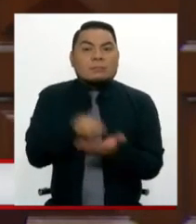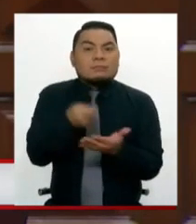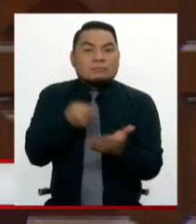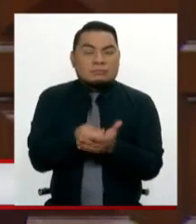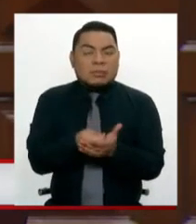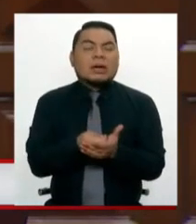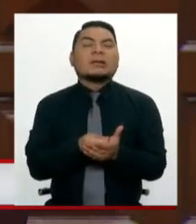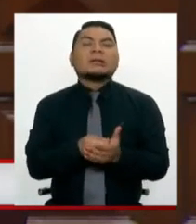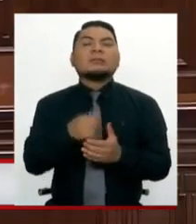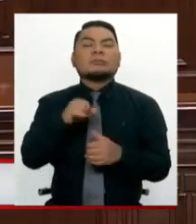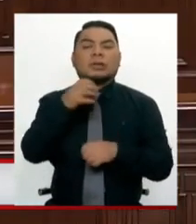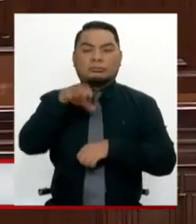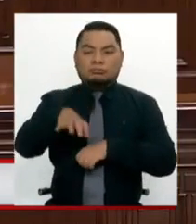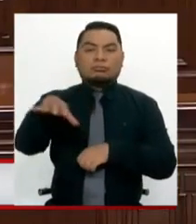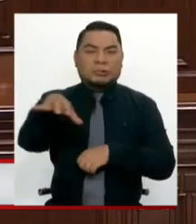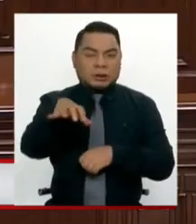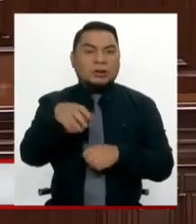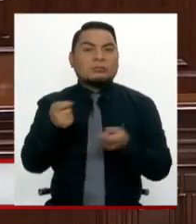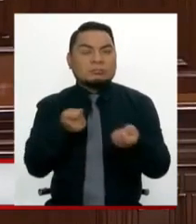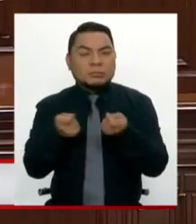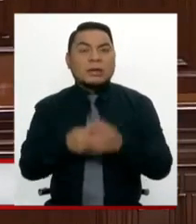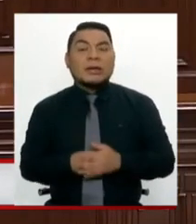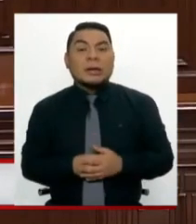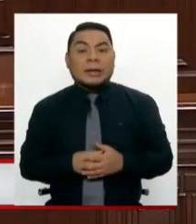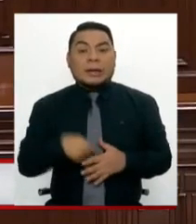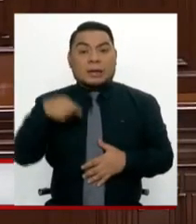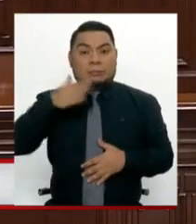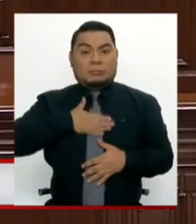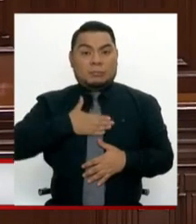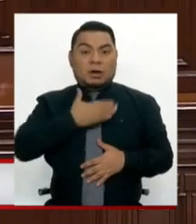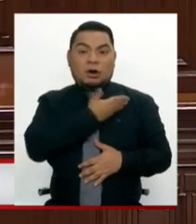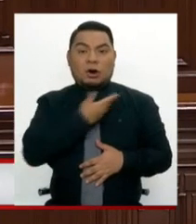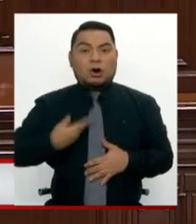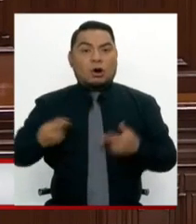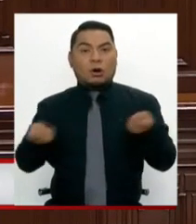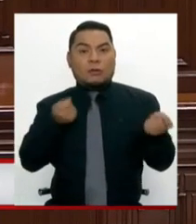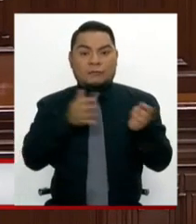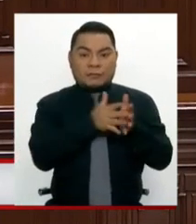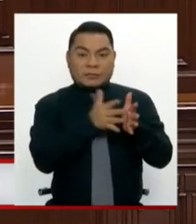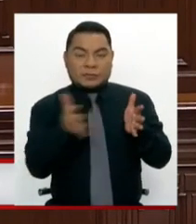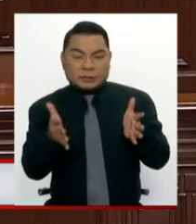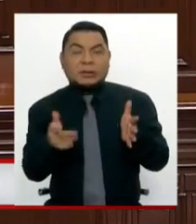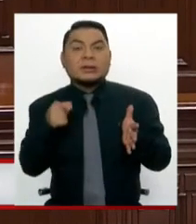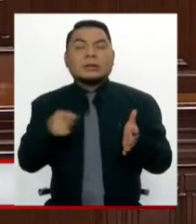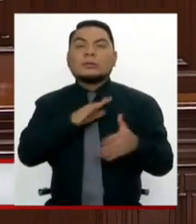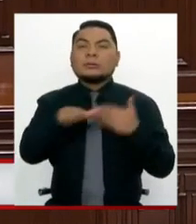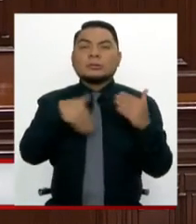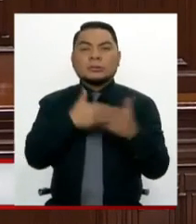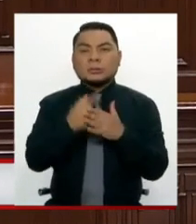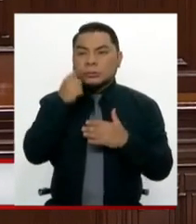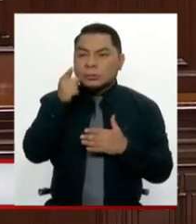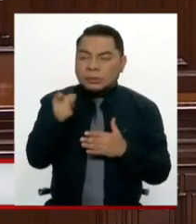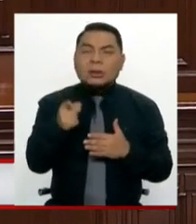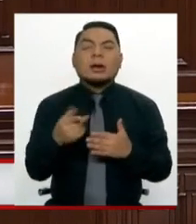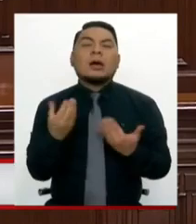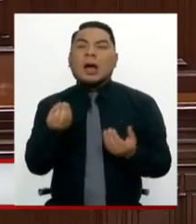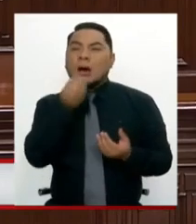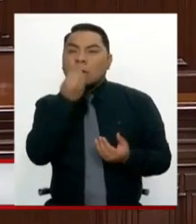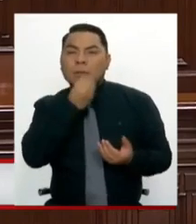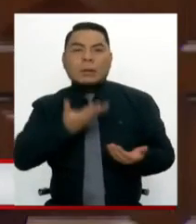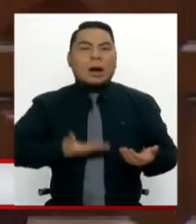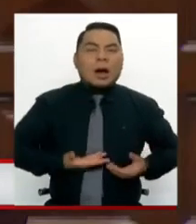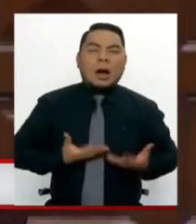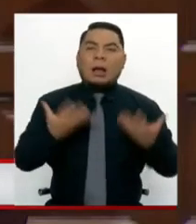presupuesto institucional. Asimismo, en lo que va de mi gobierno, en respuesta a los retos de la seguridad alimentaria y